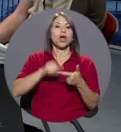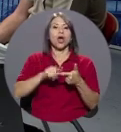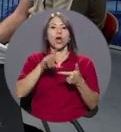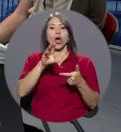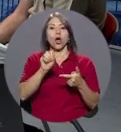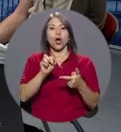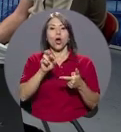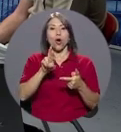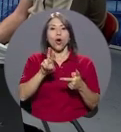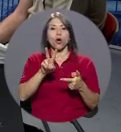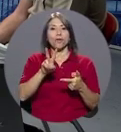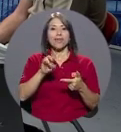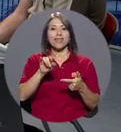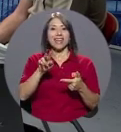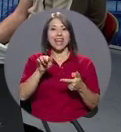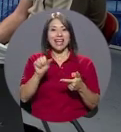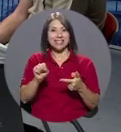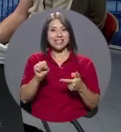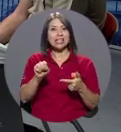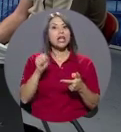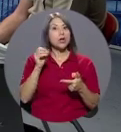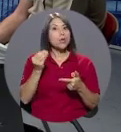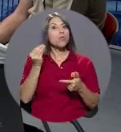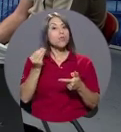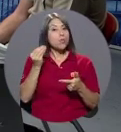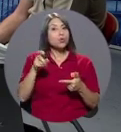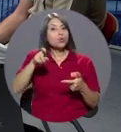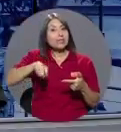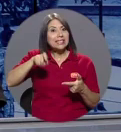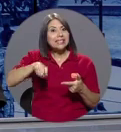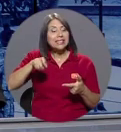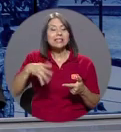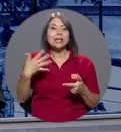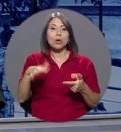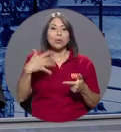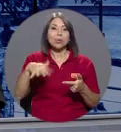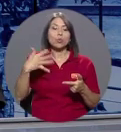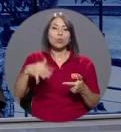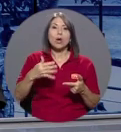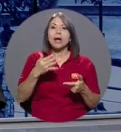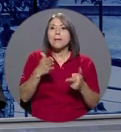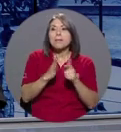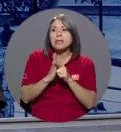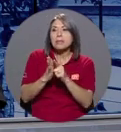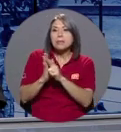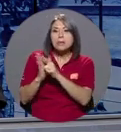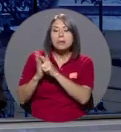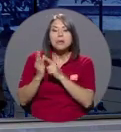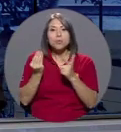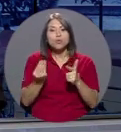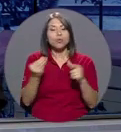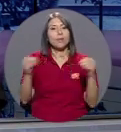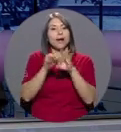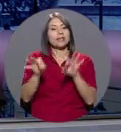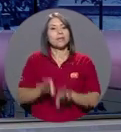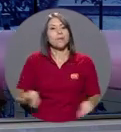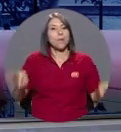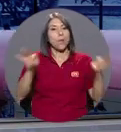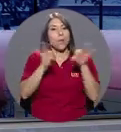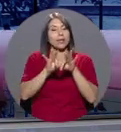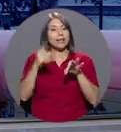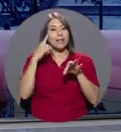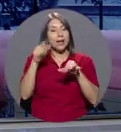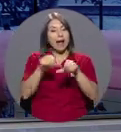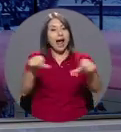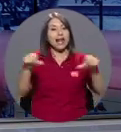¿verdad?, las corvinas, que son una especie muy cotizada por el sector artesanal y que representan una de las especies de mayor